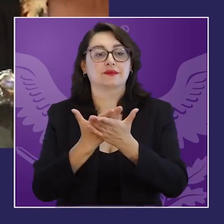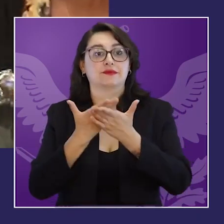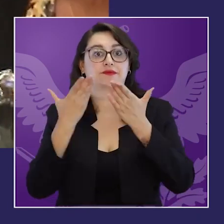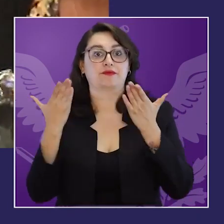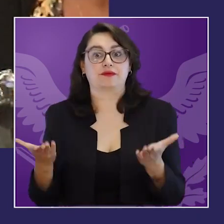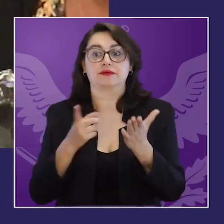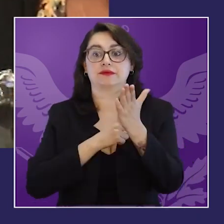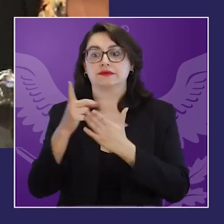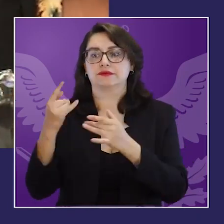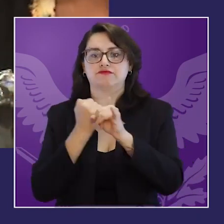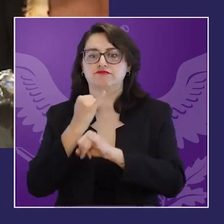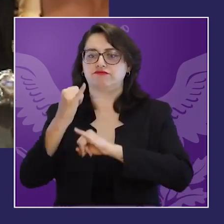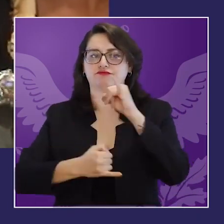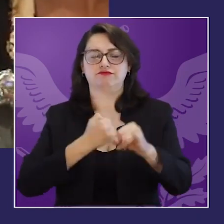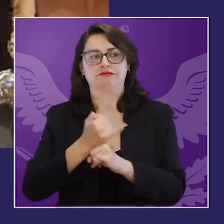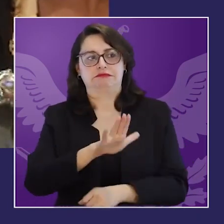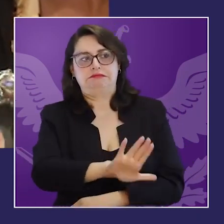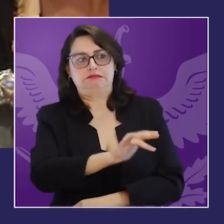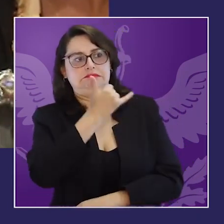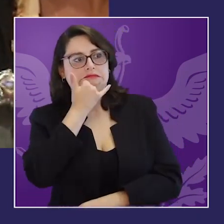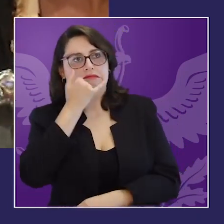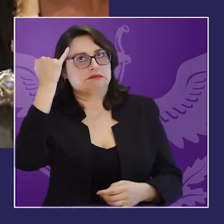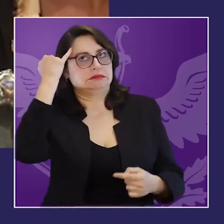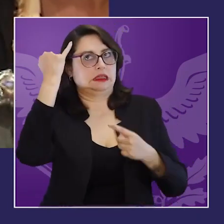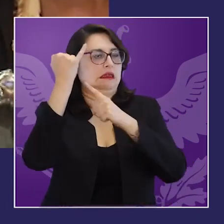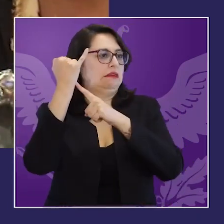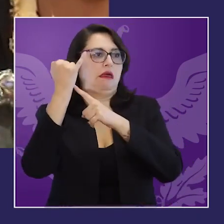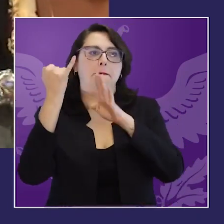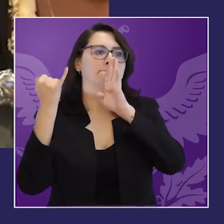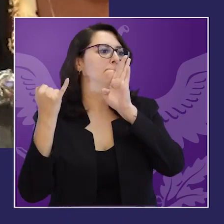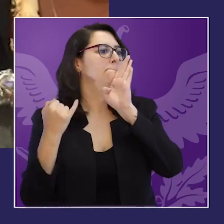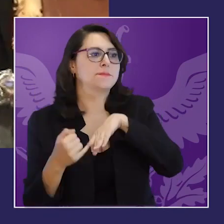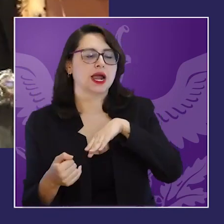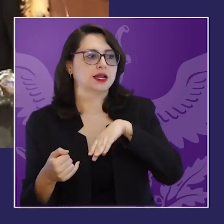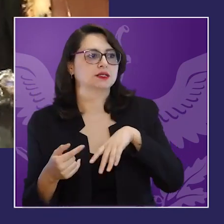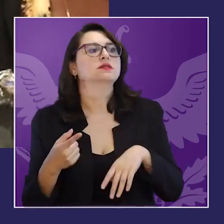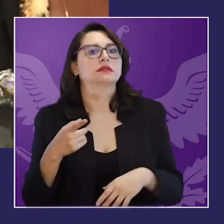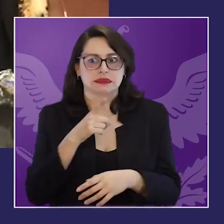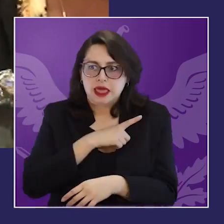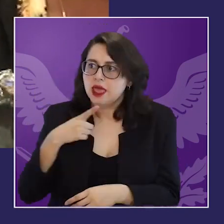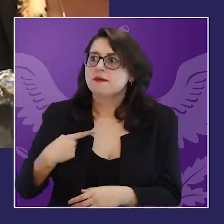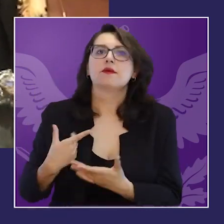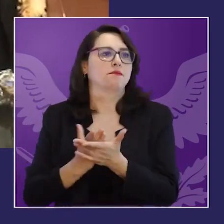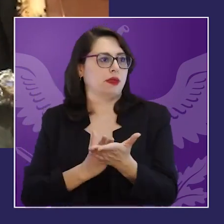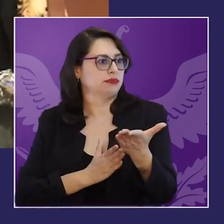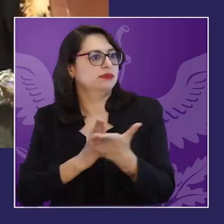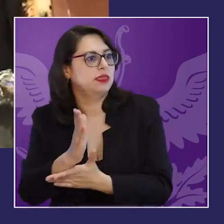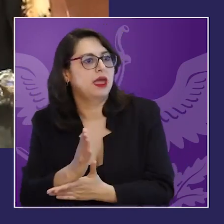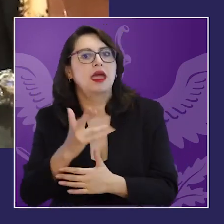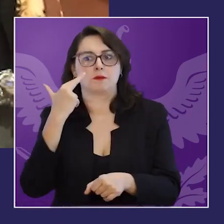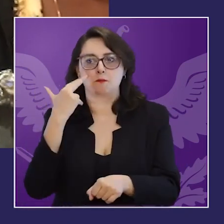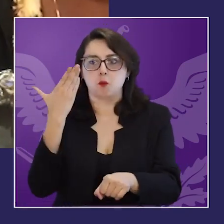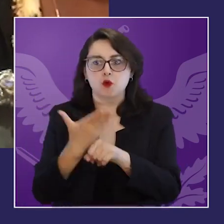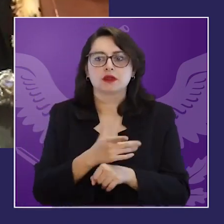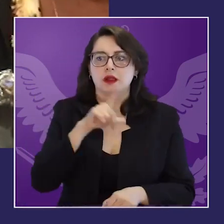entonces todo lo que ha hecho el derecho internacional de los derechos humanos de las mujeres es ir desmontando esa idea, es ir